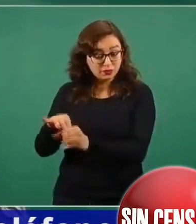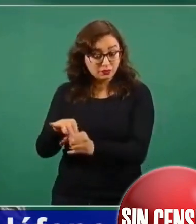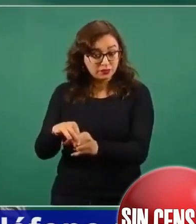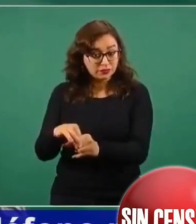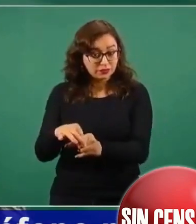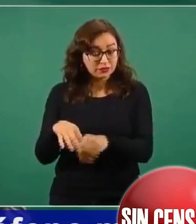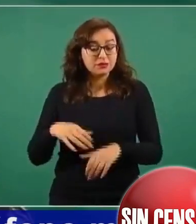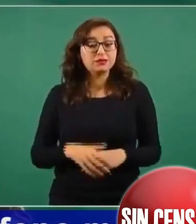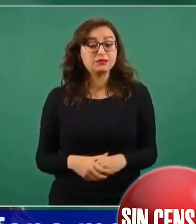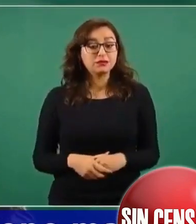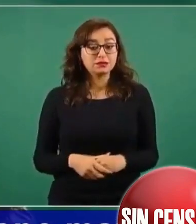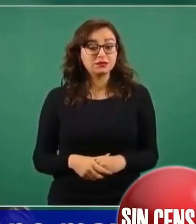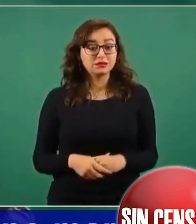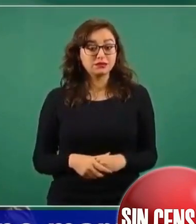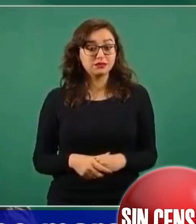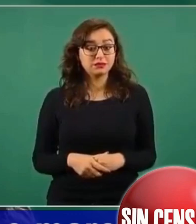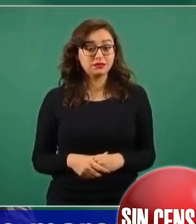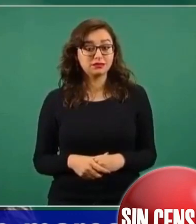en los congresos.